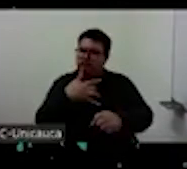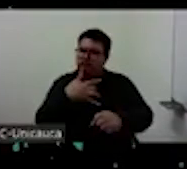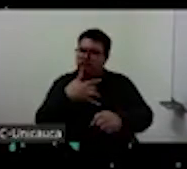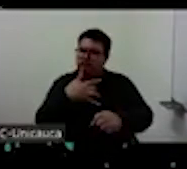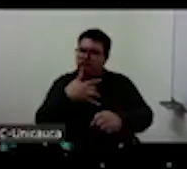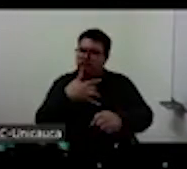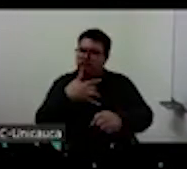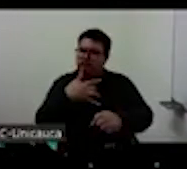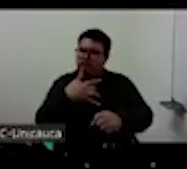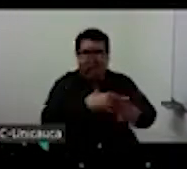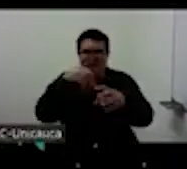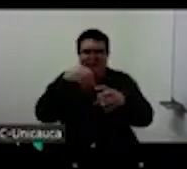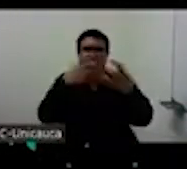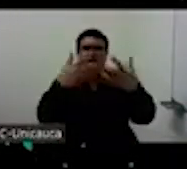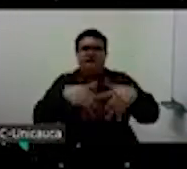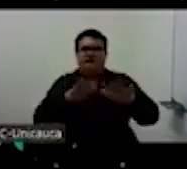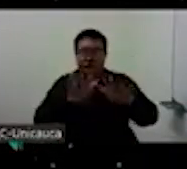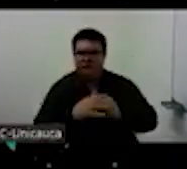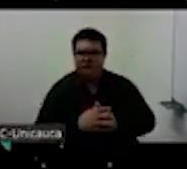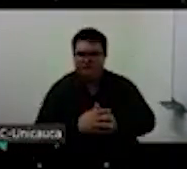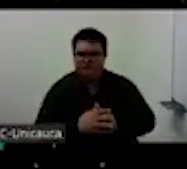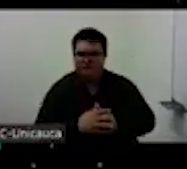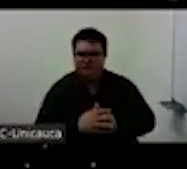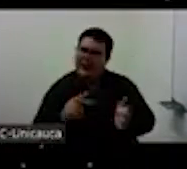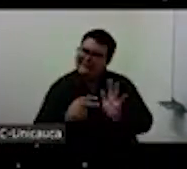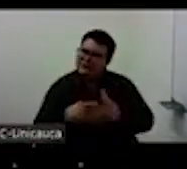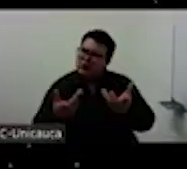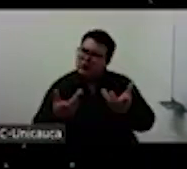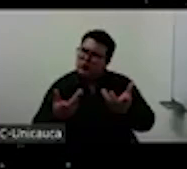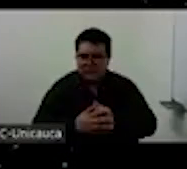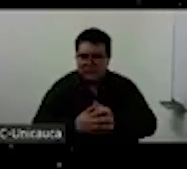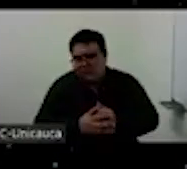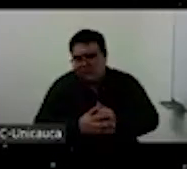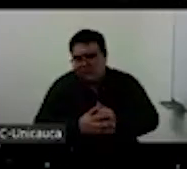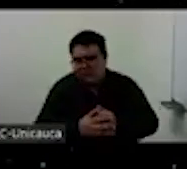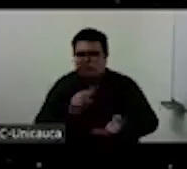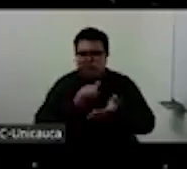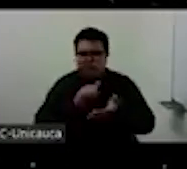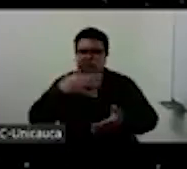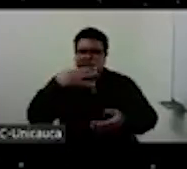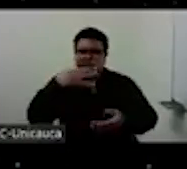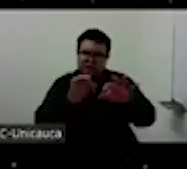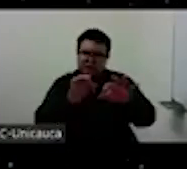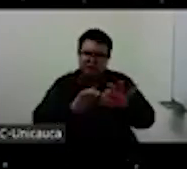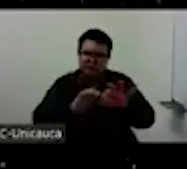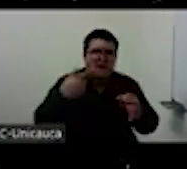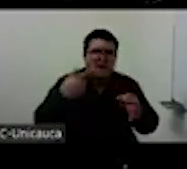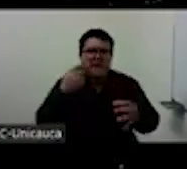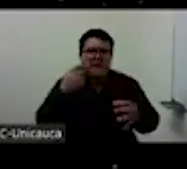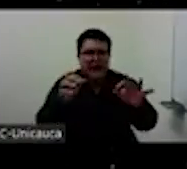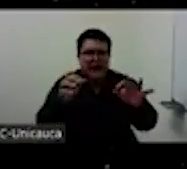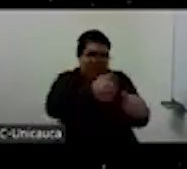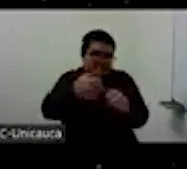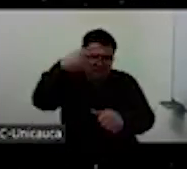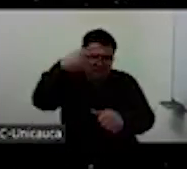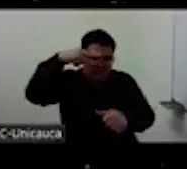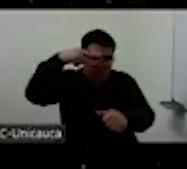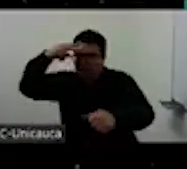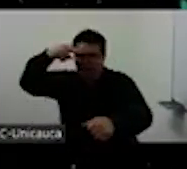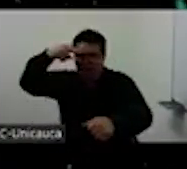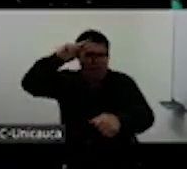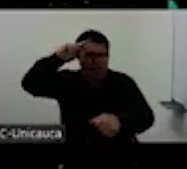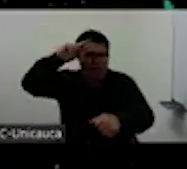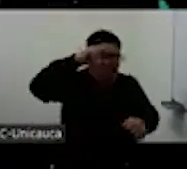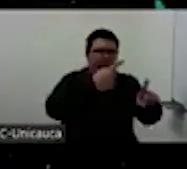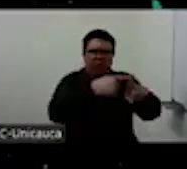lo que se quiere significar con ellos, a partir de un delicado juego de interpretaciones, a través de